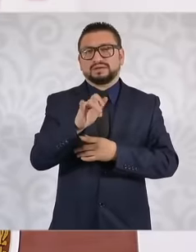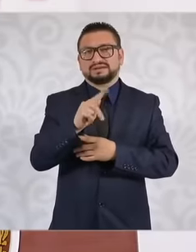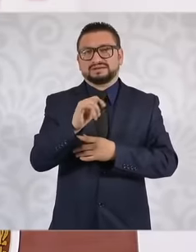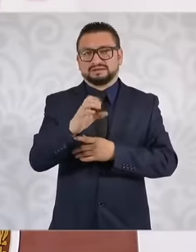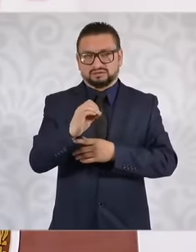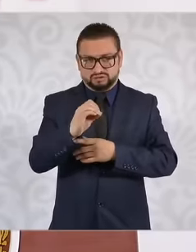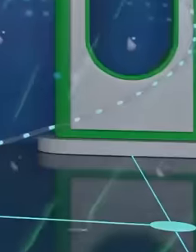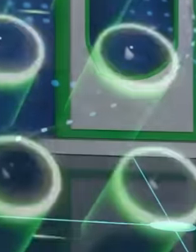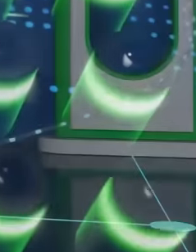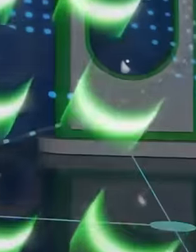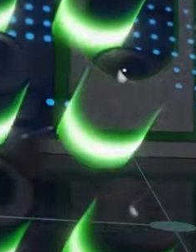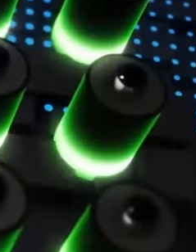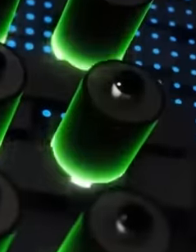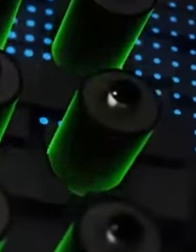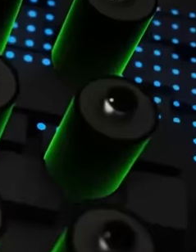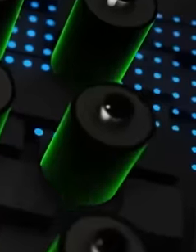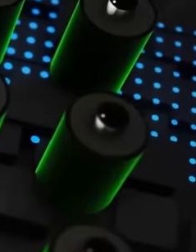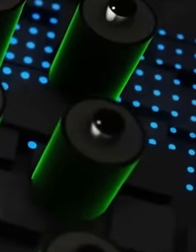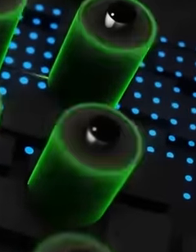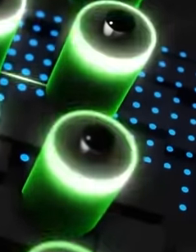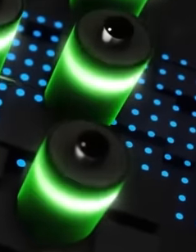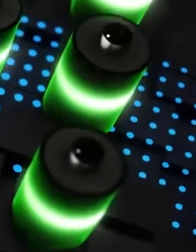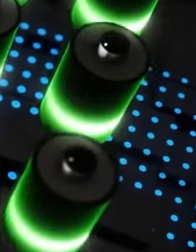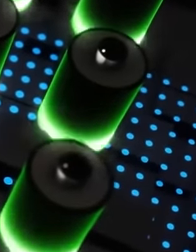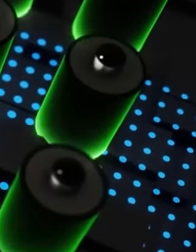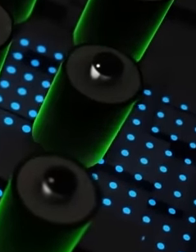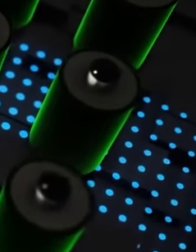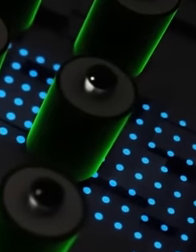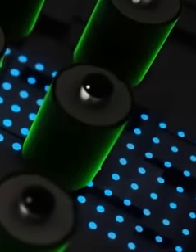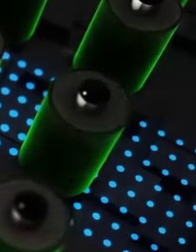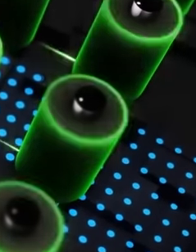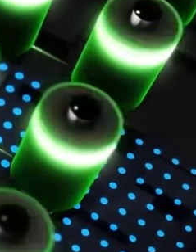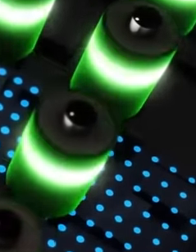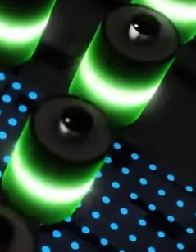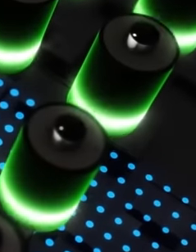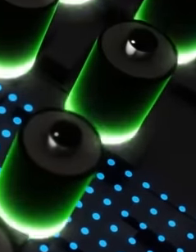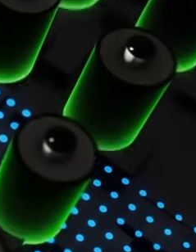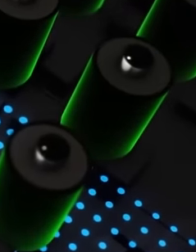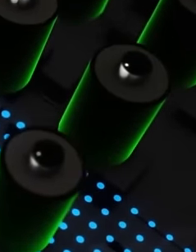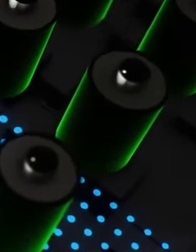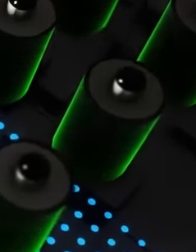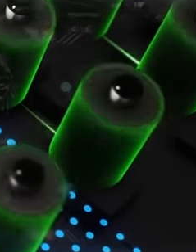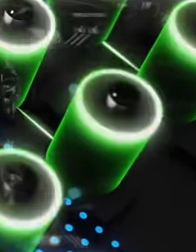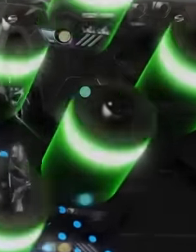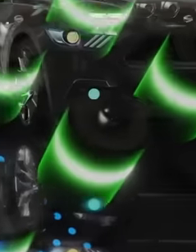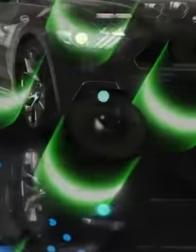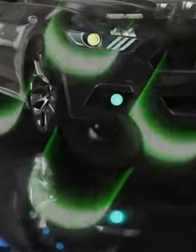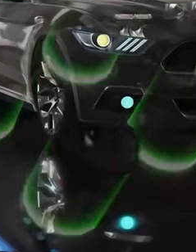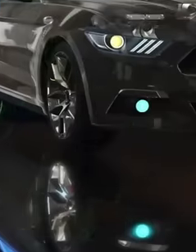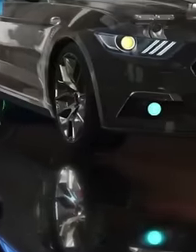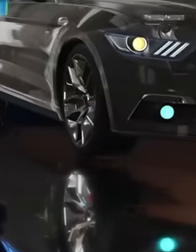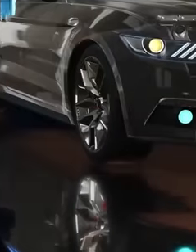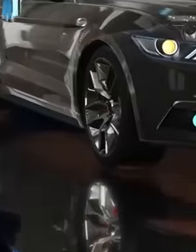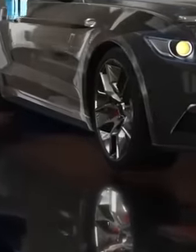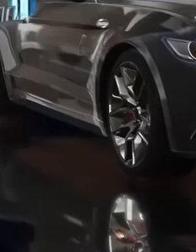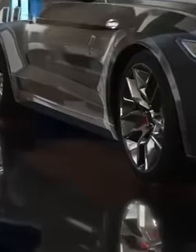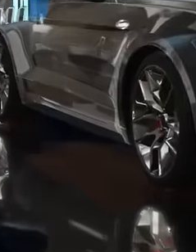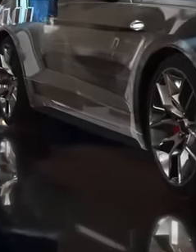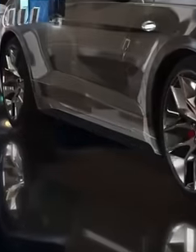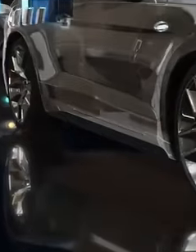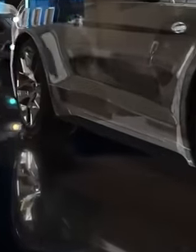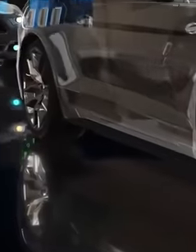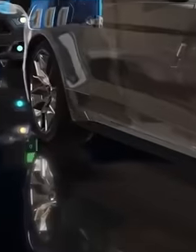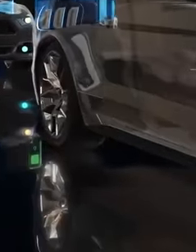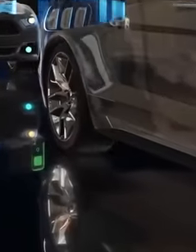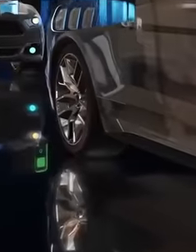es fabricar un auto eléctrico que esté al alcance del bolsillo de los mexicanos, y con esto ayudar al medio